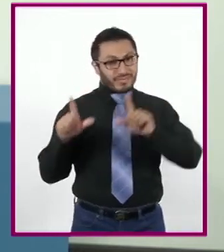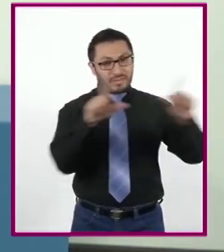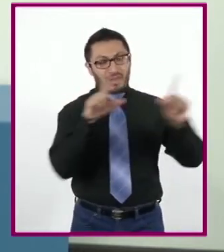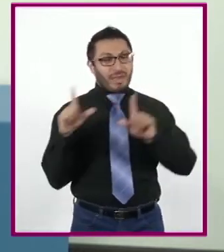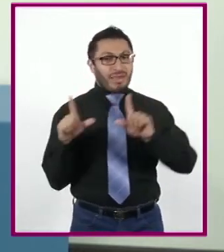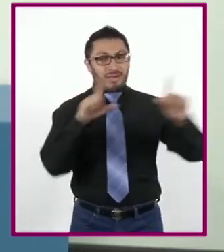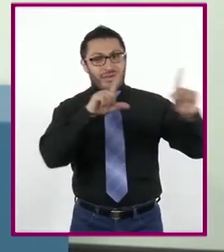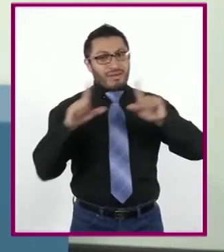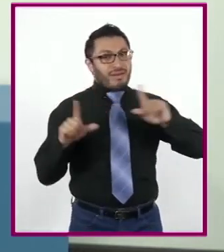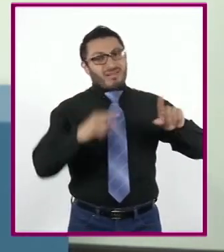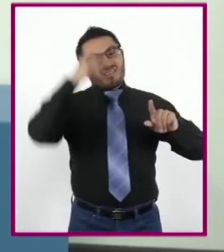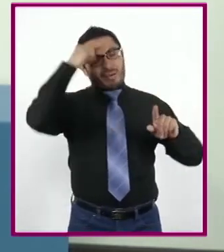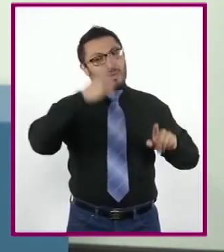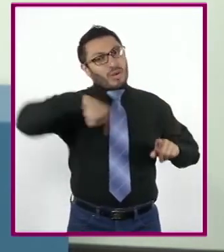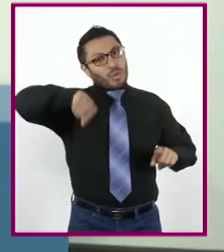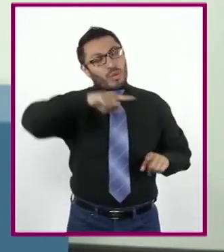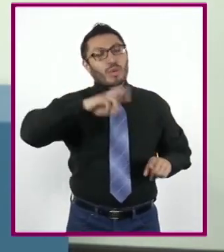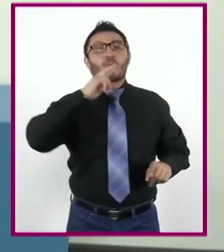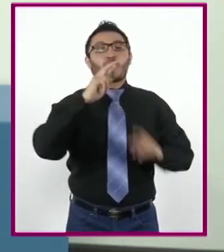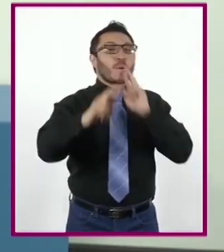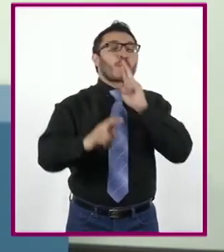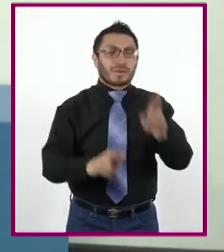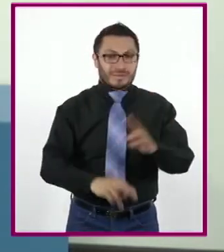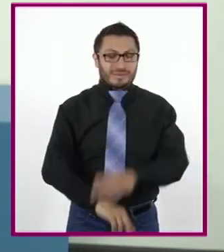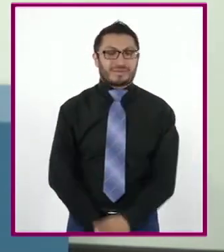por una para que puedan contestar la pregunta.